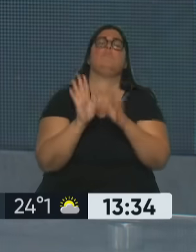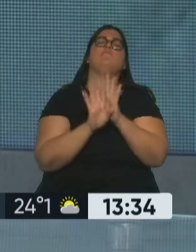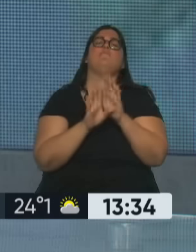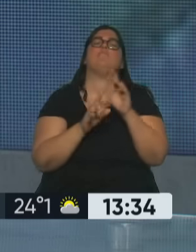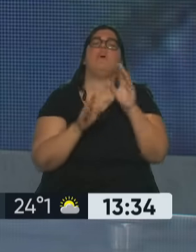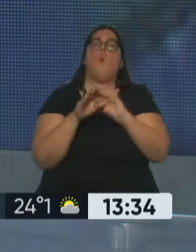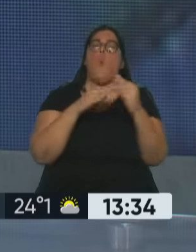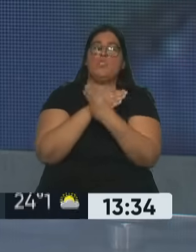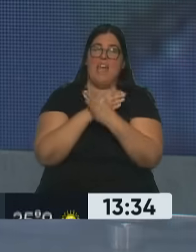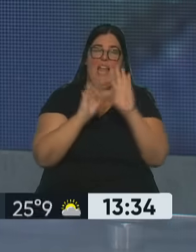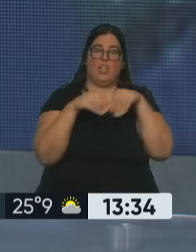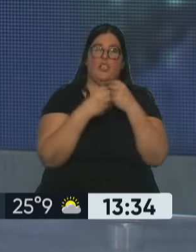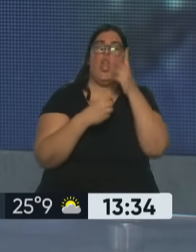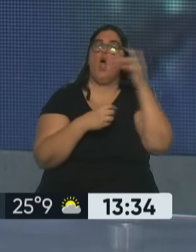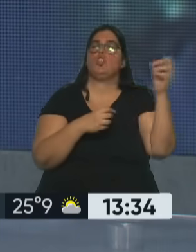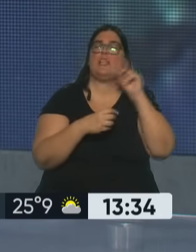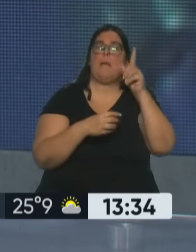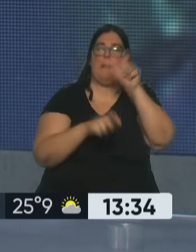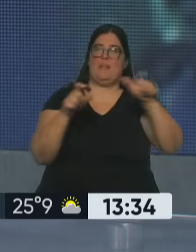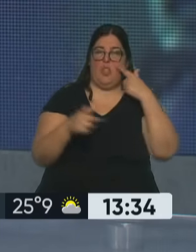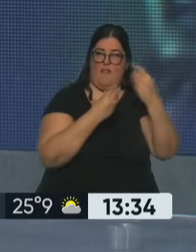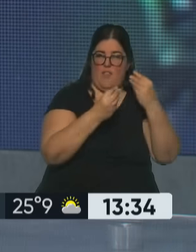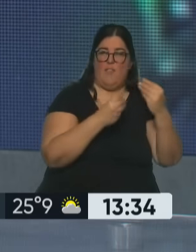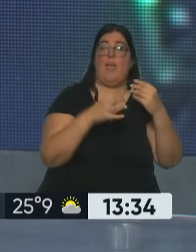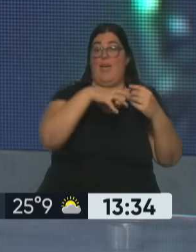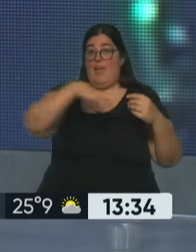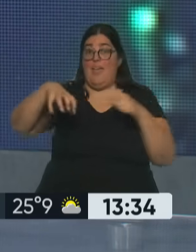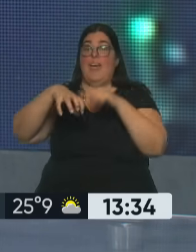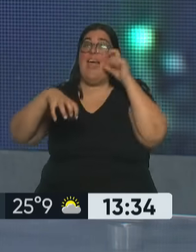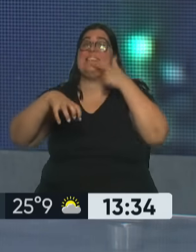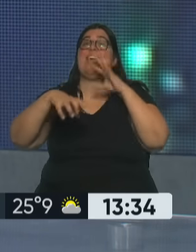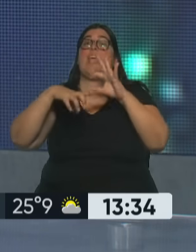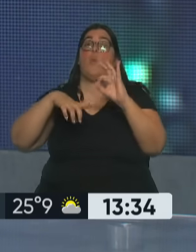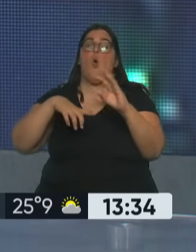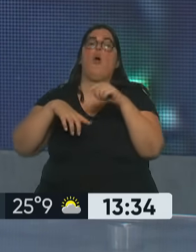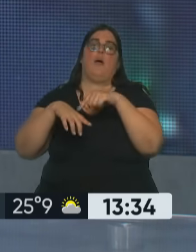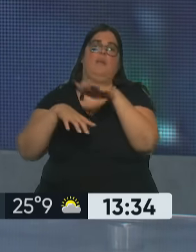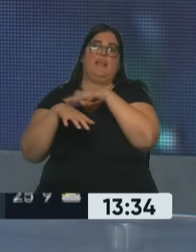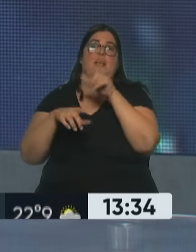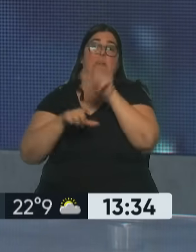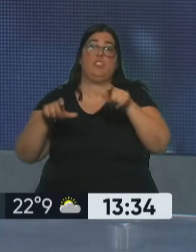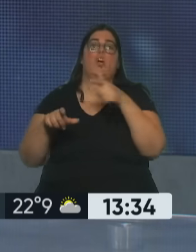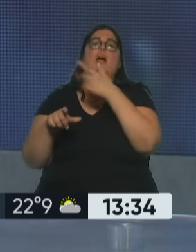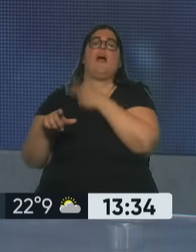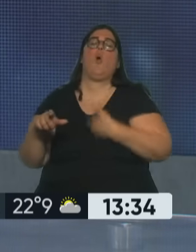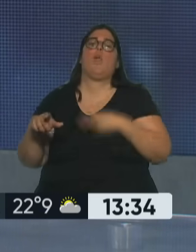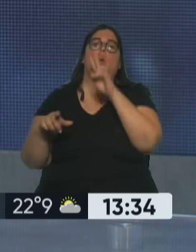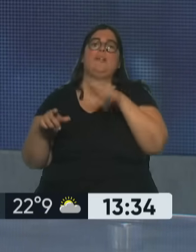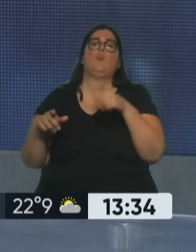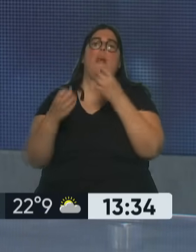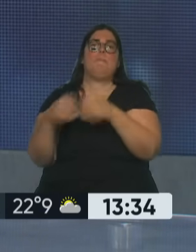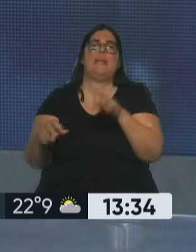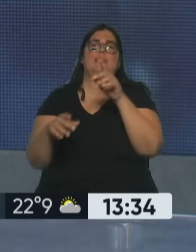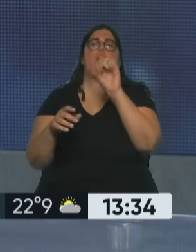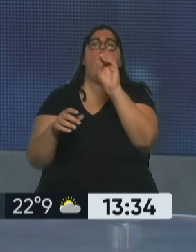de 800.000 personas y un poco más de 100.000 en este territorio en disputa, entre otros decretos que se firmaron en este